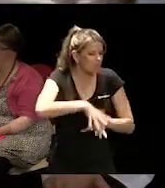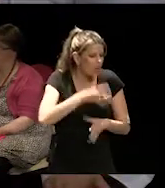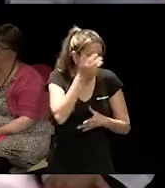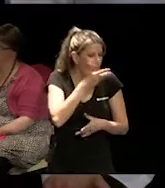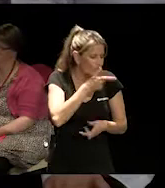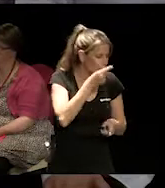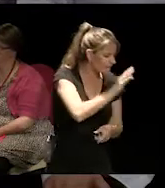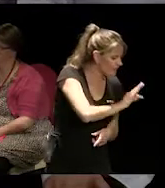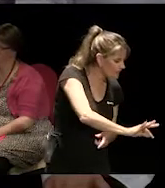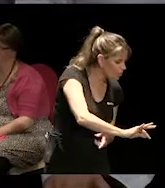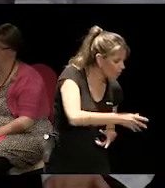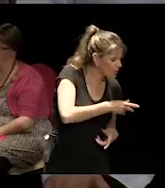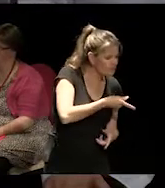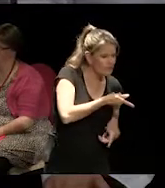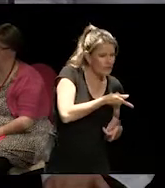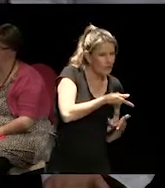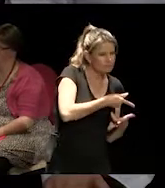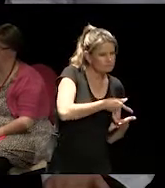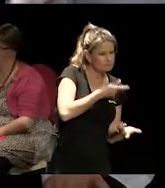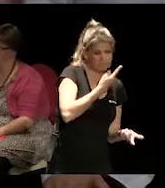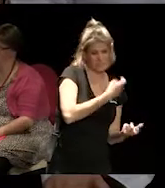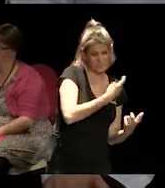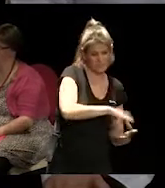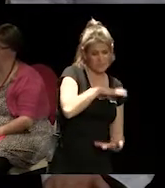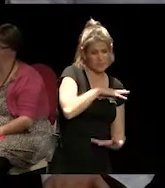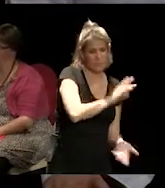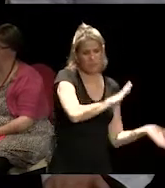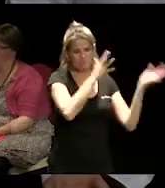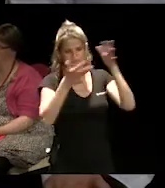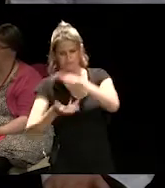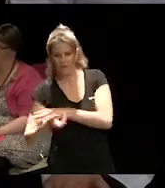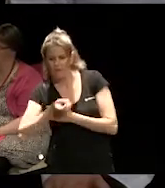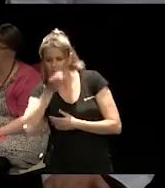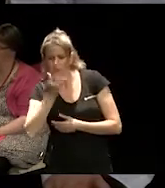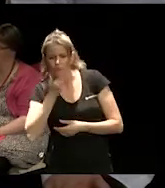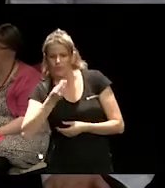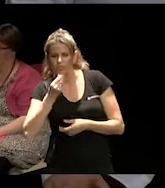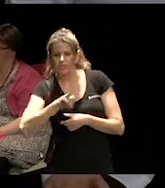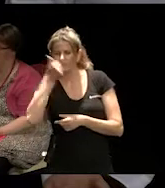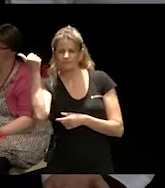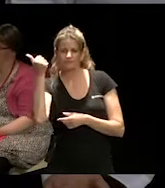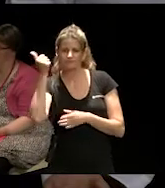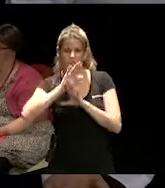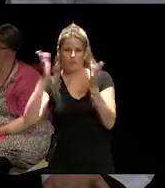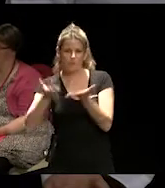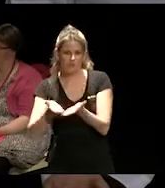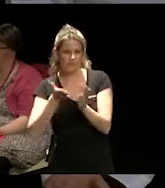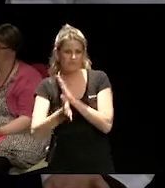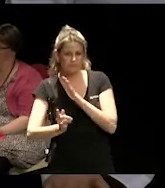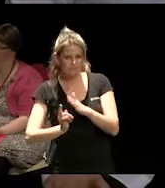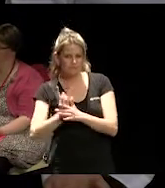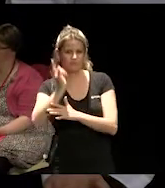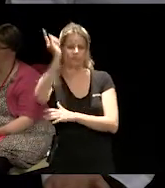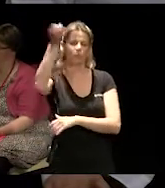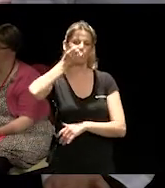se convierta en la flor más grande del mundo. Las orquestas las tenéis en pantalla. Yo simplemente aquí quiero hacer un apunte de decir